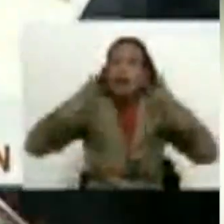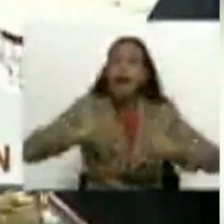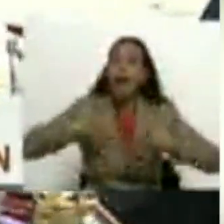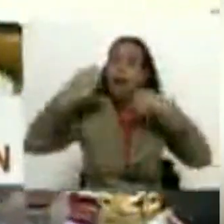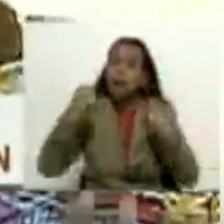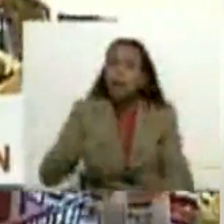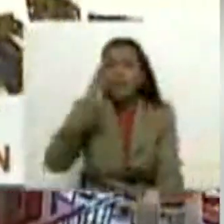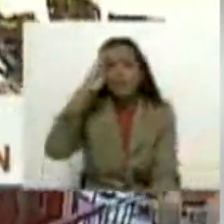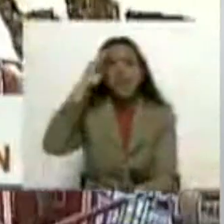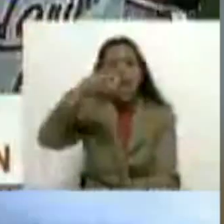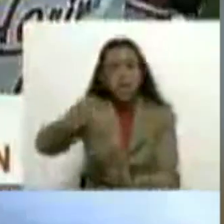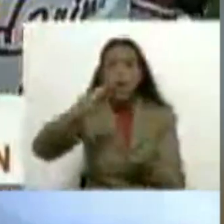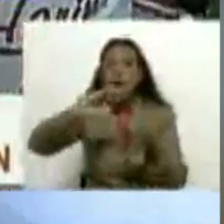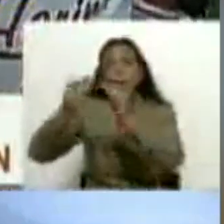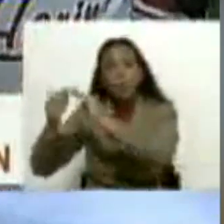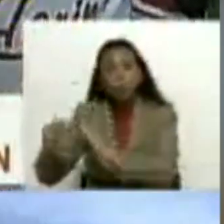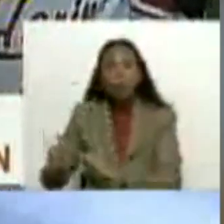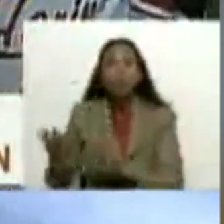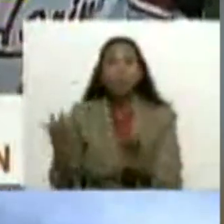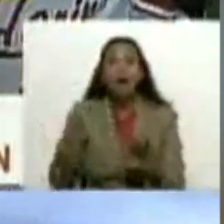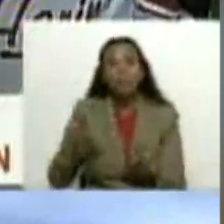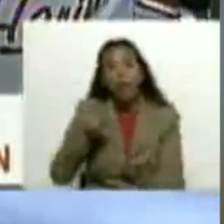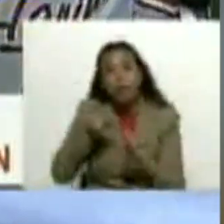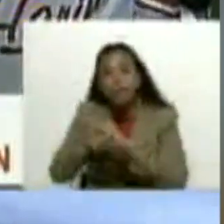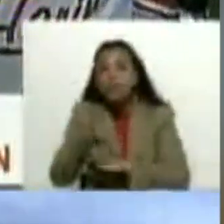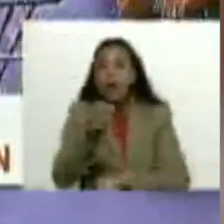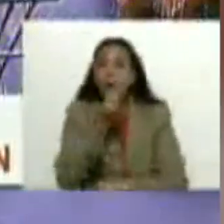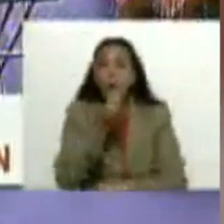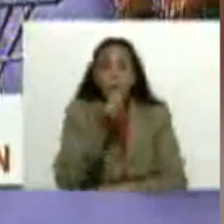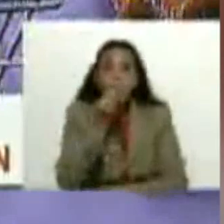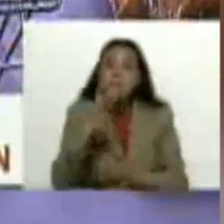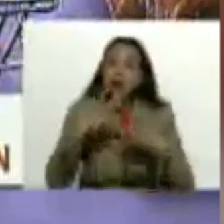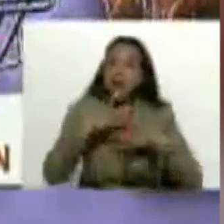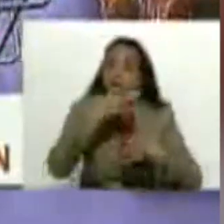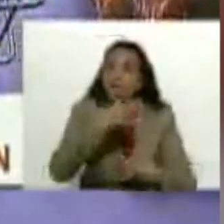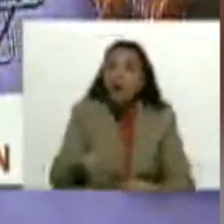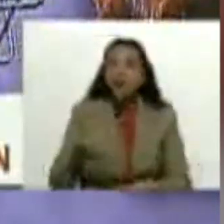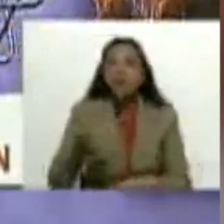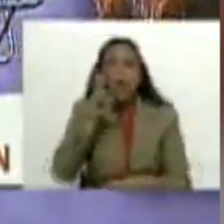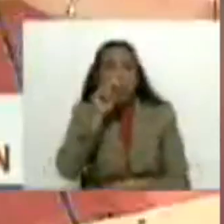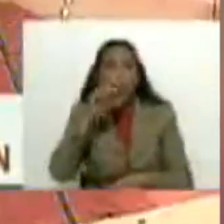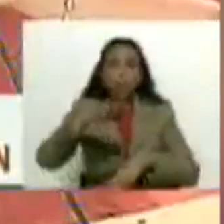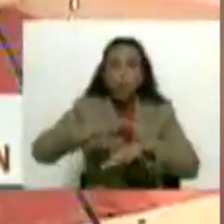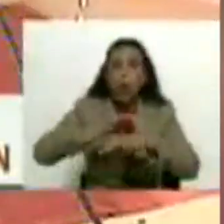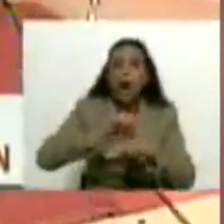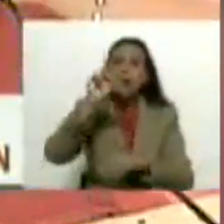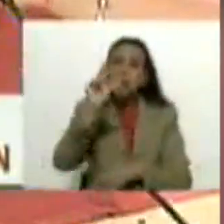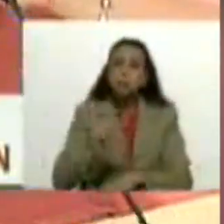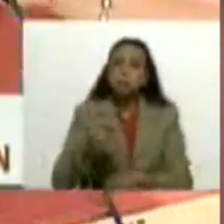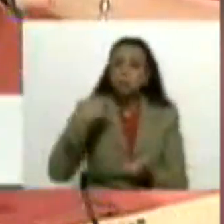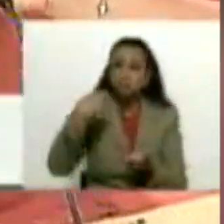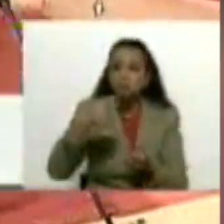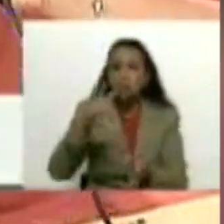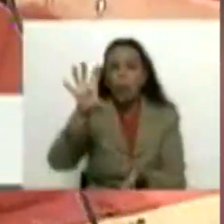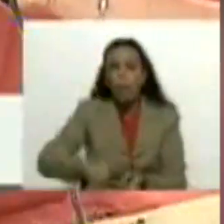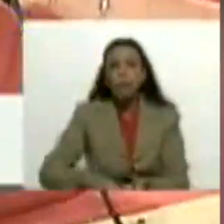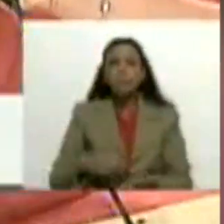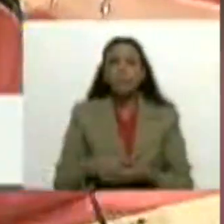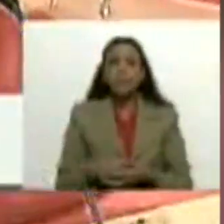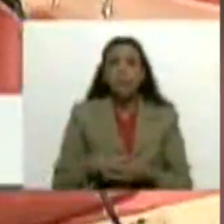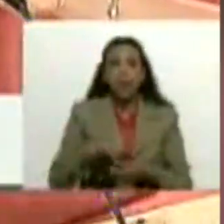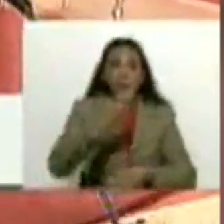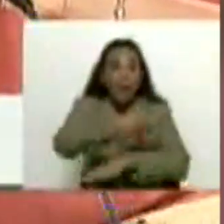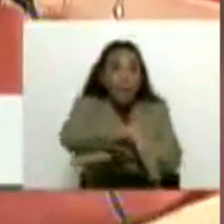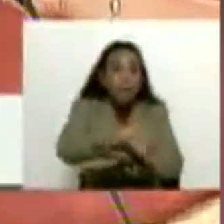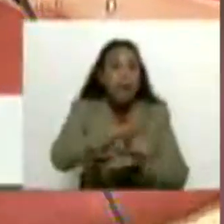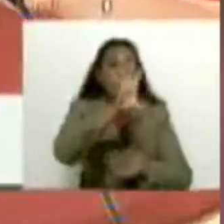garantizar directamente a las comunidades el acceso a los alimentos y proteínas a bajo costo. Mientras en el mercado